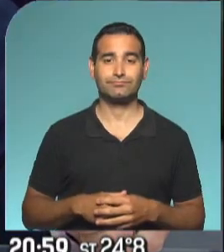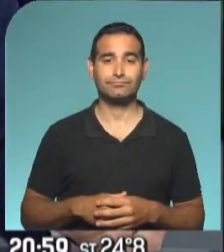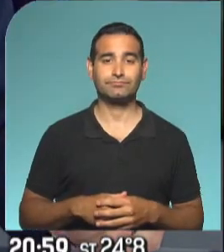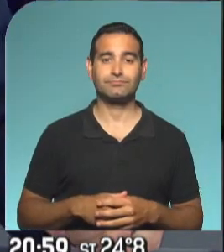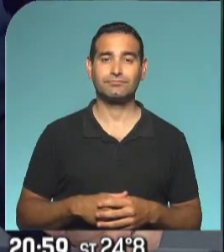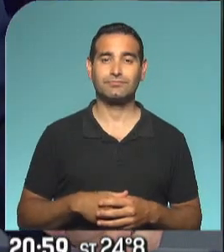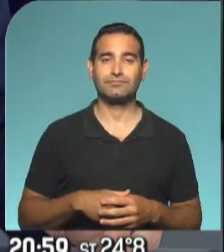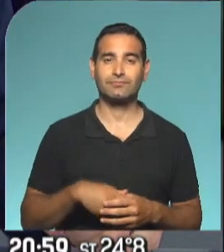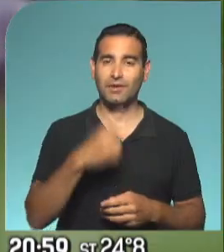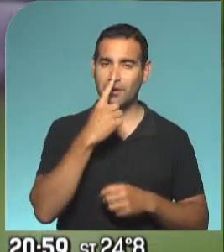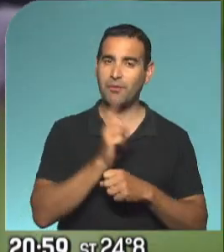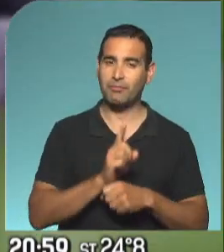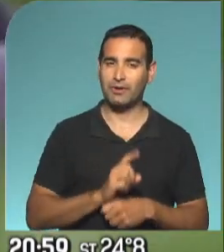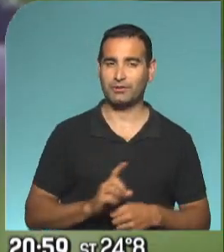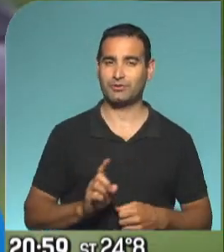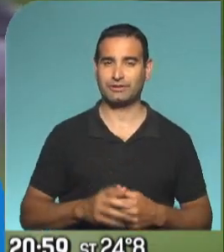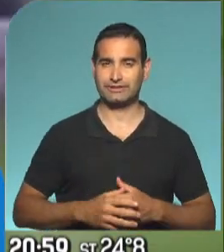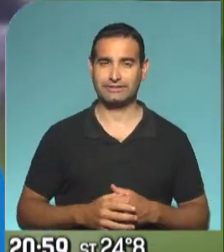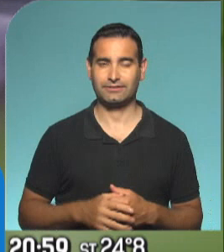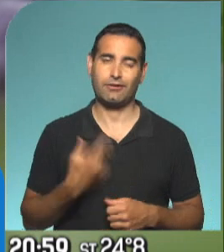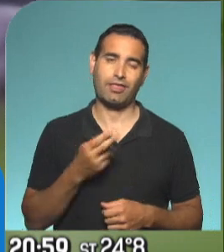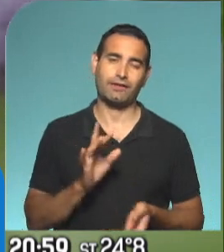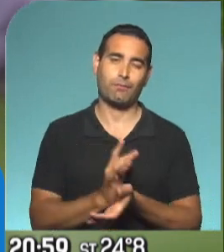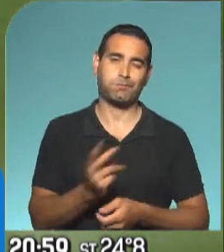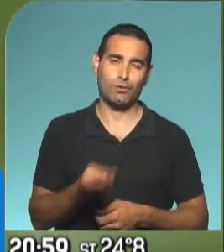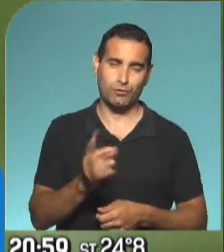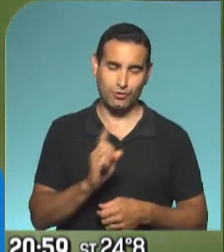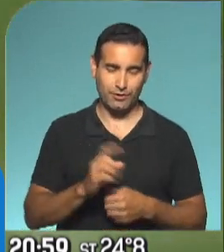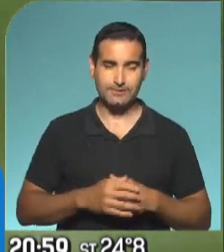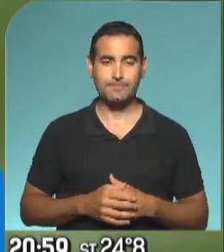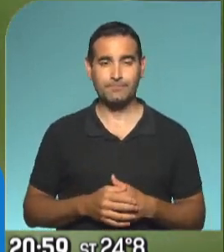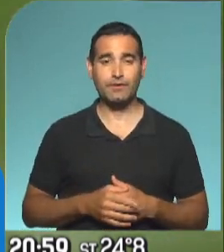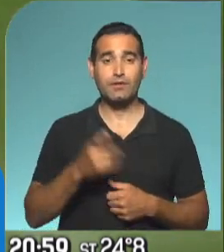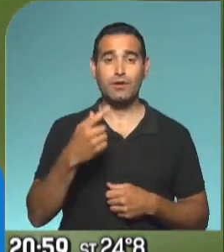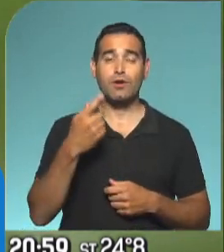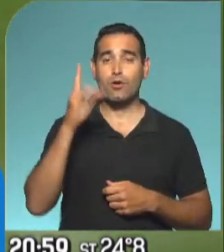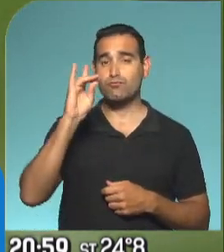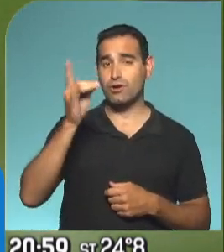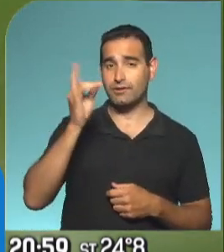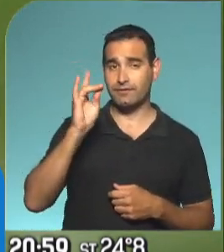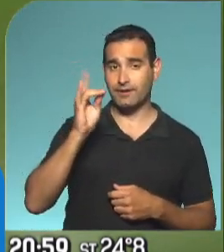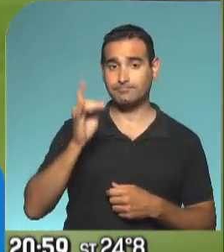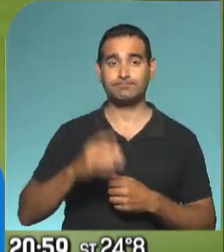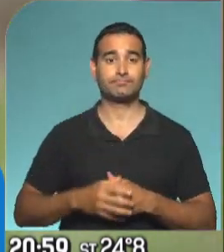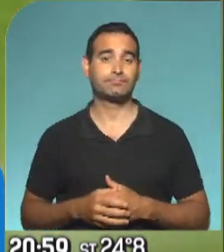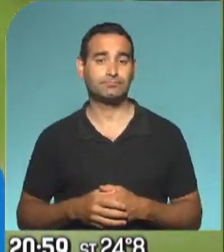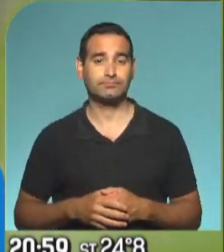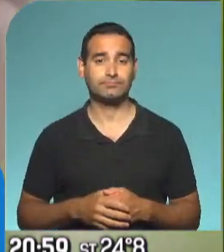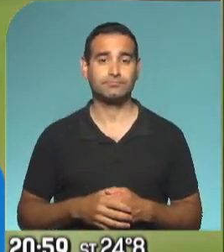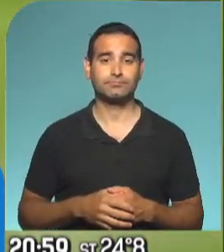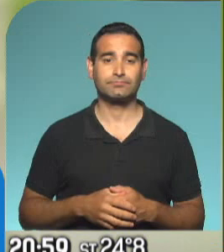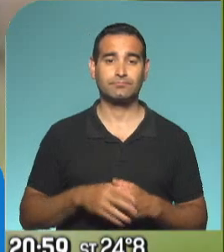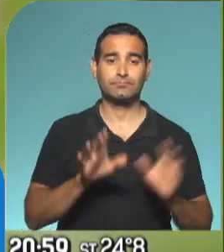perro. Ningún perro. bien. Ningún perro porque, mirá, fíjate, partido en Bolivia, Nacional de Potosí, enfrentando a The